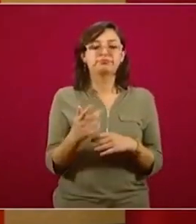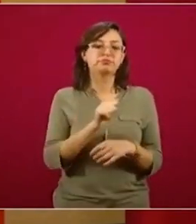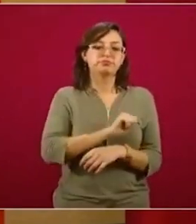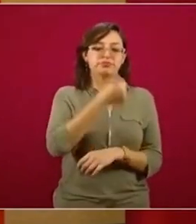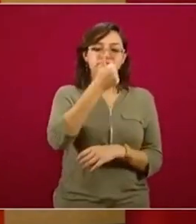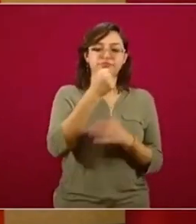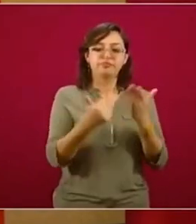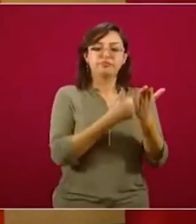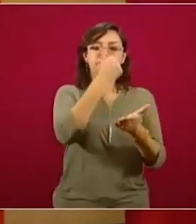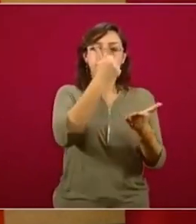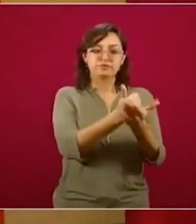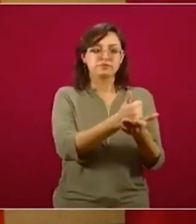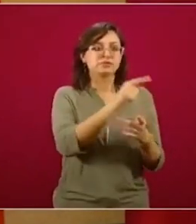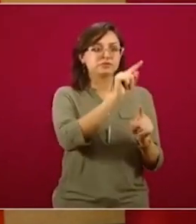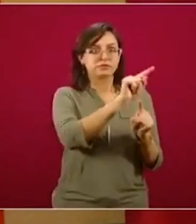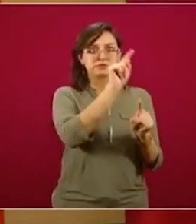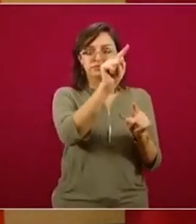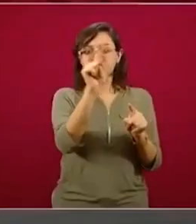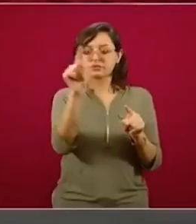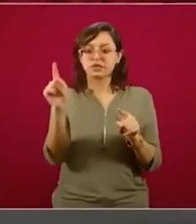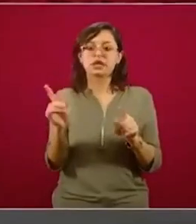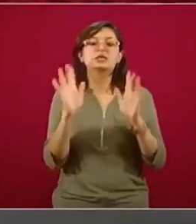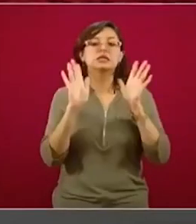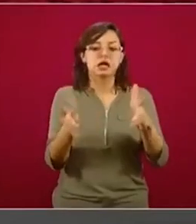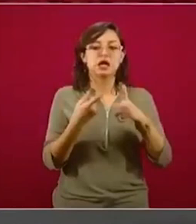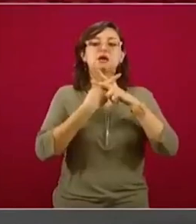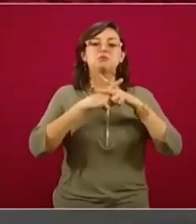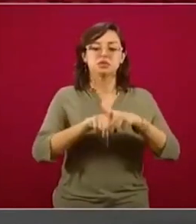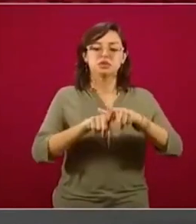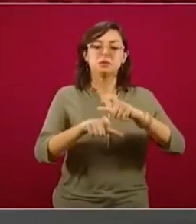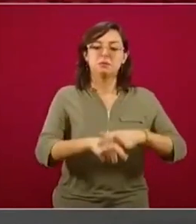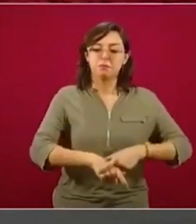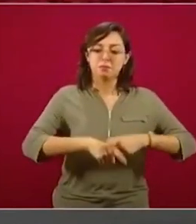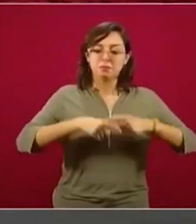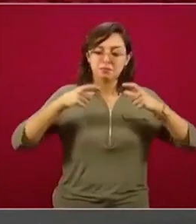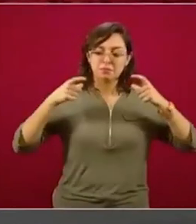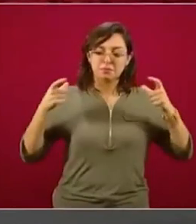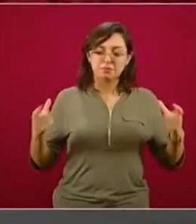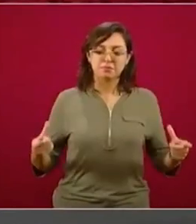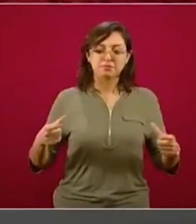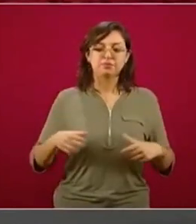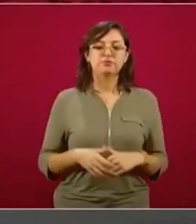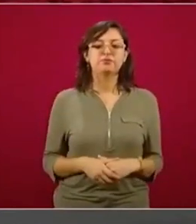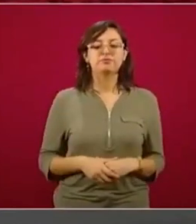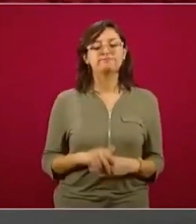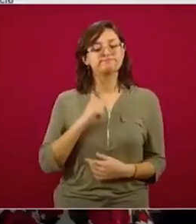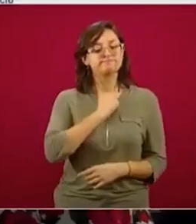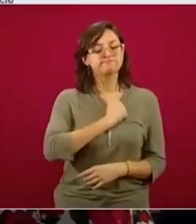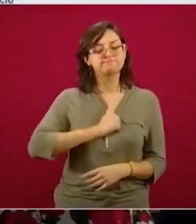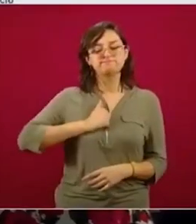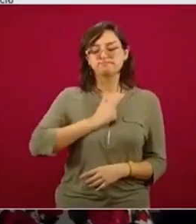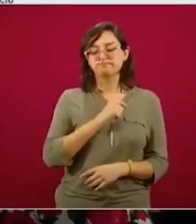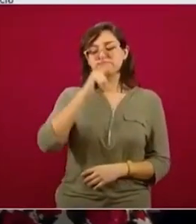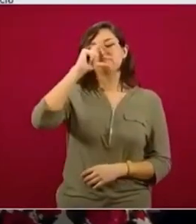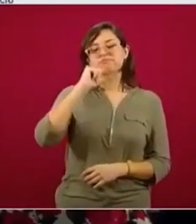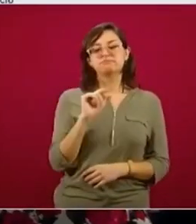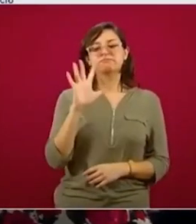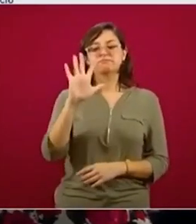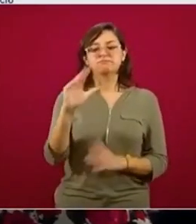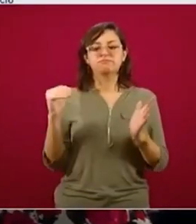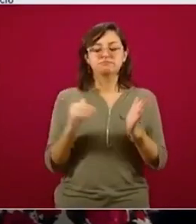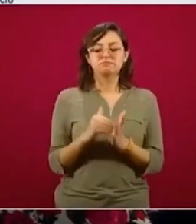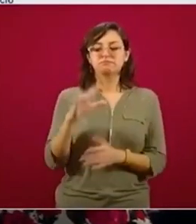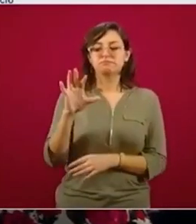empiezan a incrementar sus curvas epidémicas desafortunadamente cinco mil cuarenta y cinco personas han perdido la vida